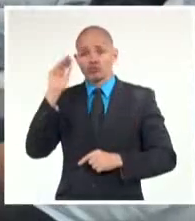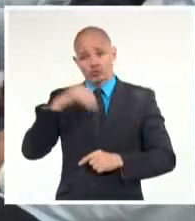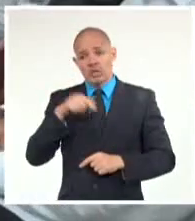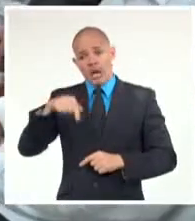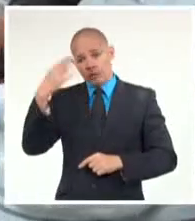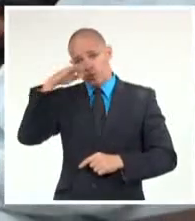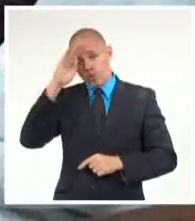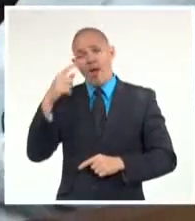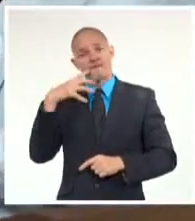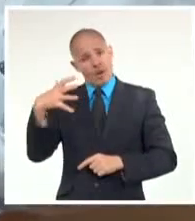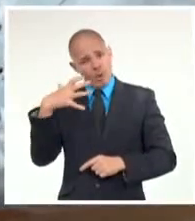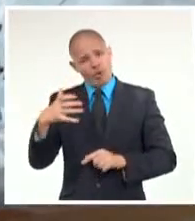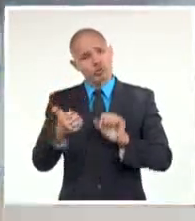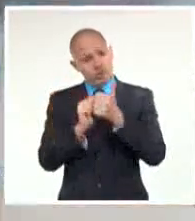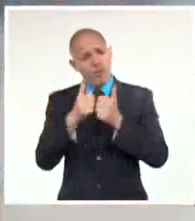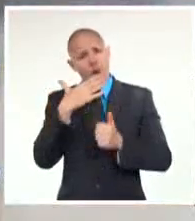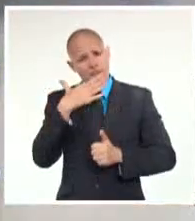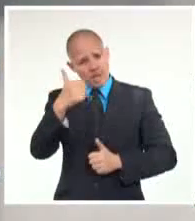presidente de la entidad.